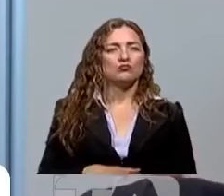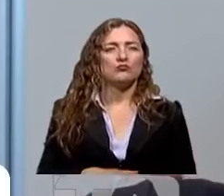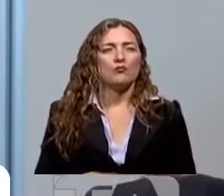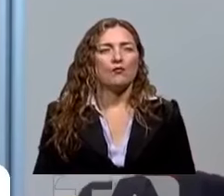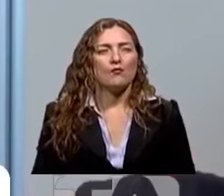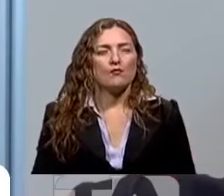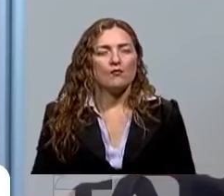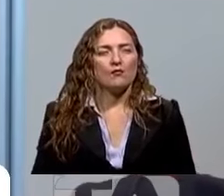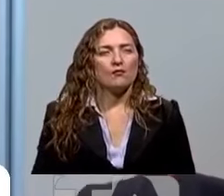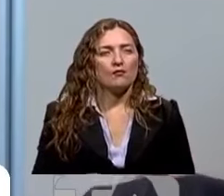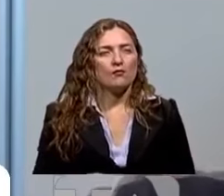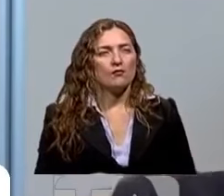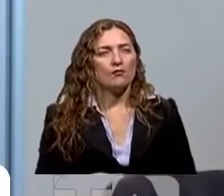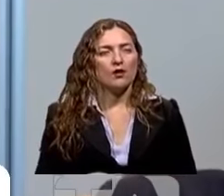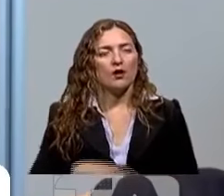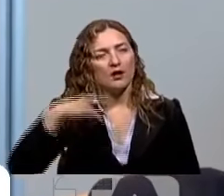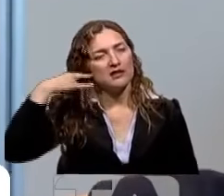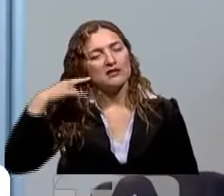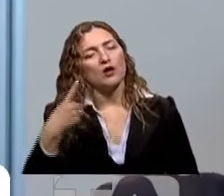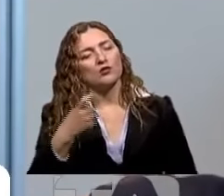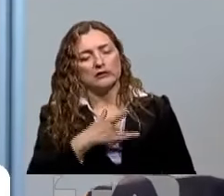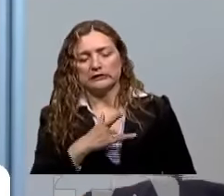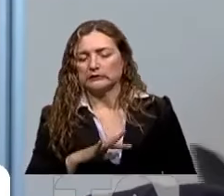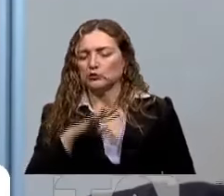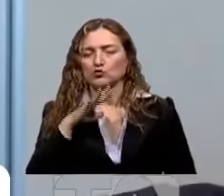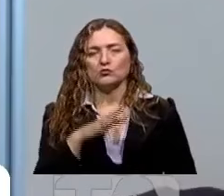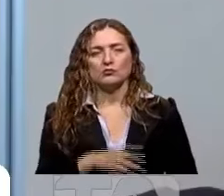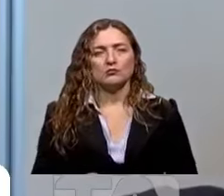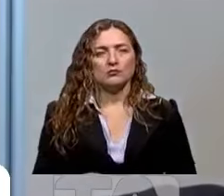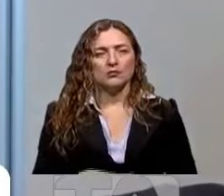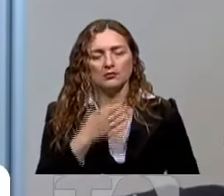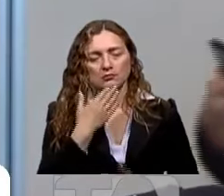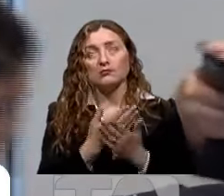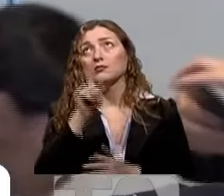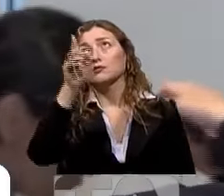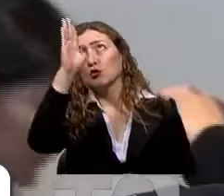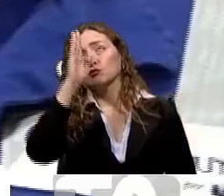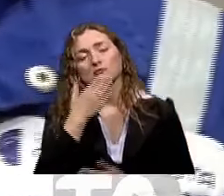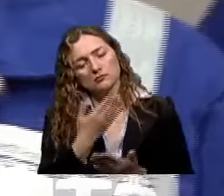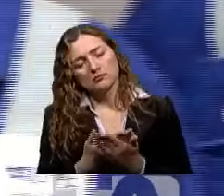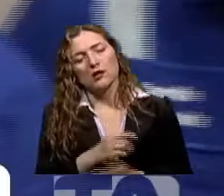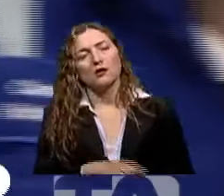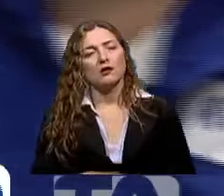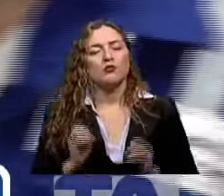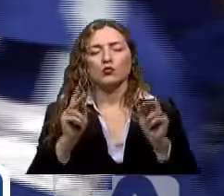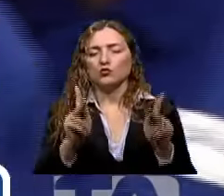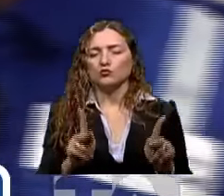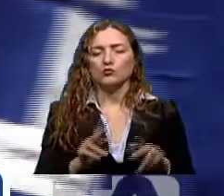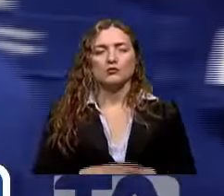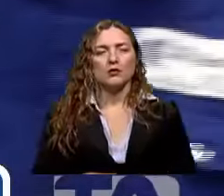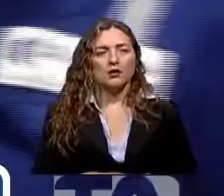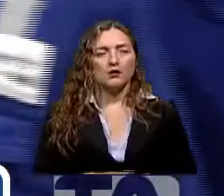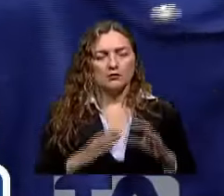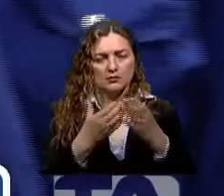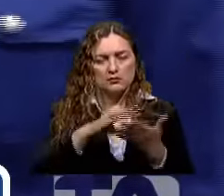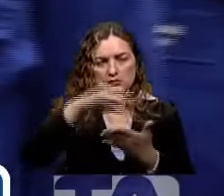son de aquí, de las 11 niñas, muy orgullosas y dando gracias infinitas a Dios por esta oportunidad. Y es que las pequeñas se sumergirán en clases